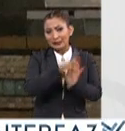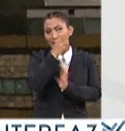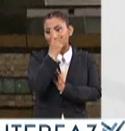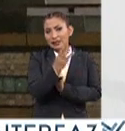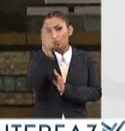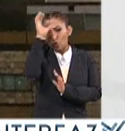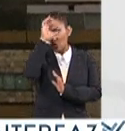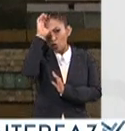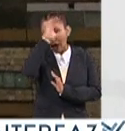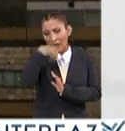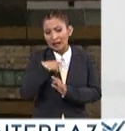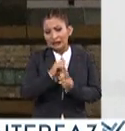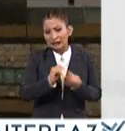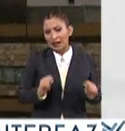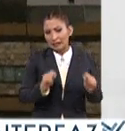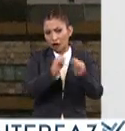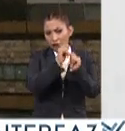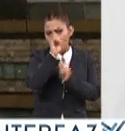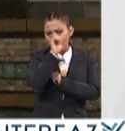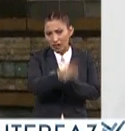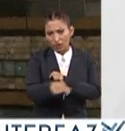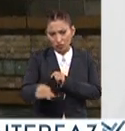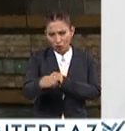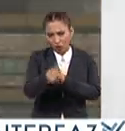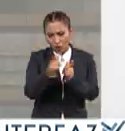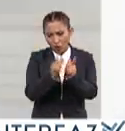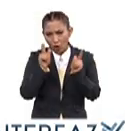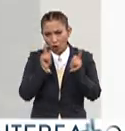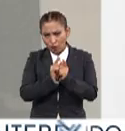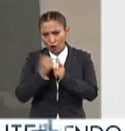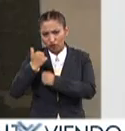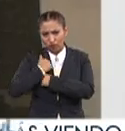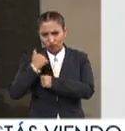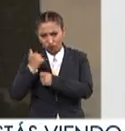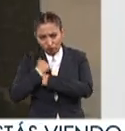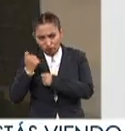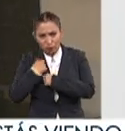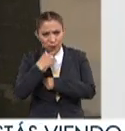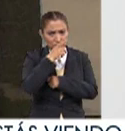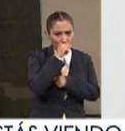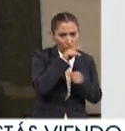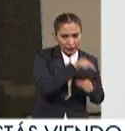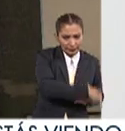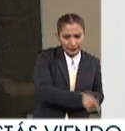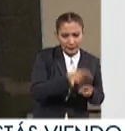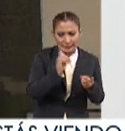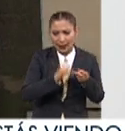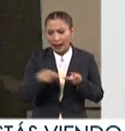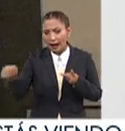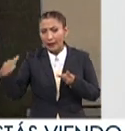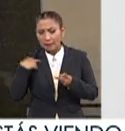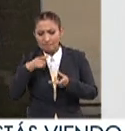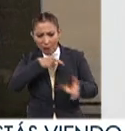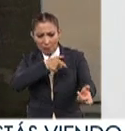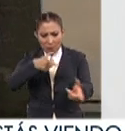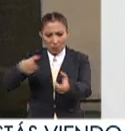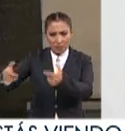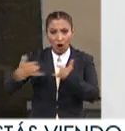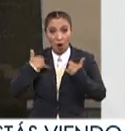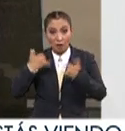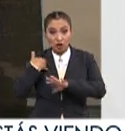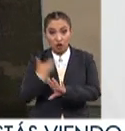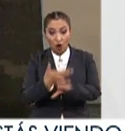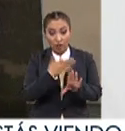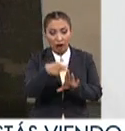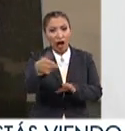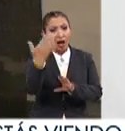Tres Culturas en Tlatelolco, donde pues grupos militares, policías comenzaron a disparar a los jóvenes